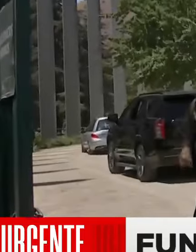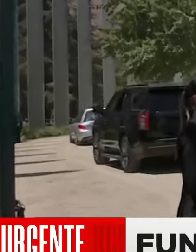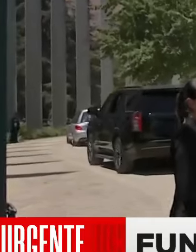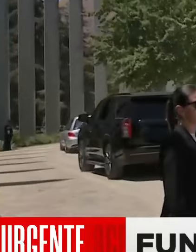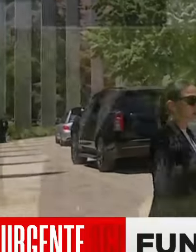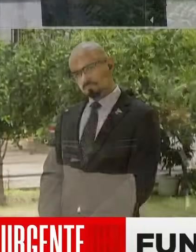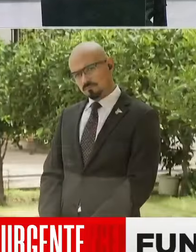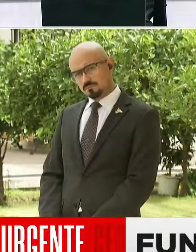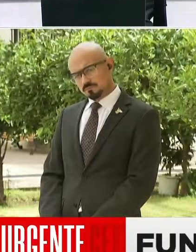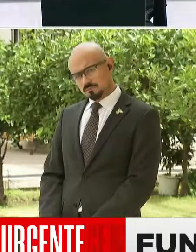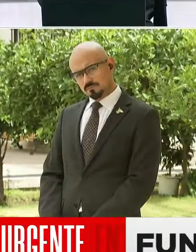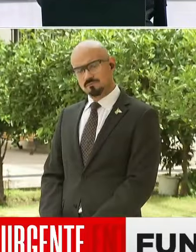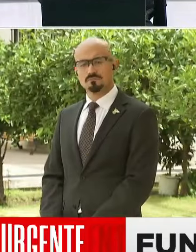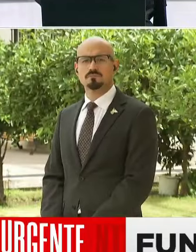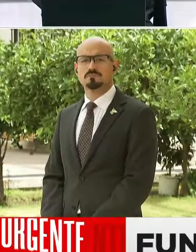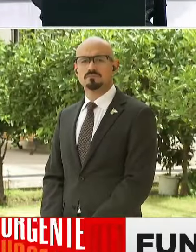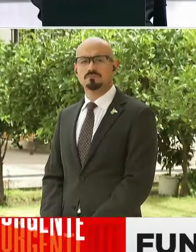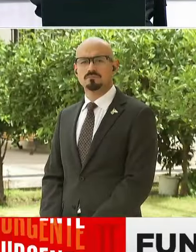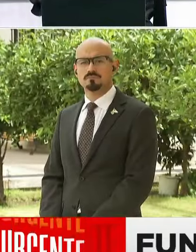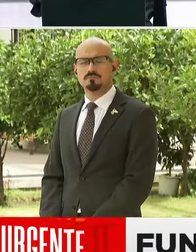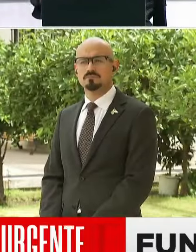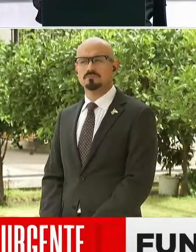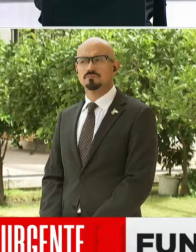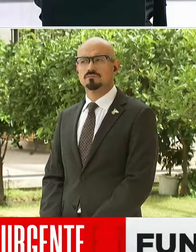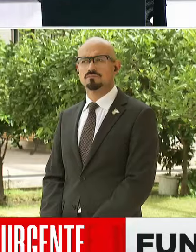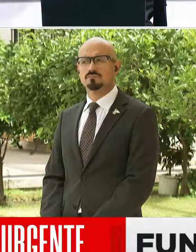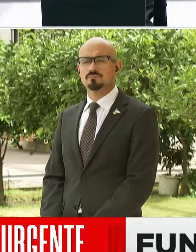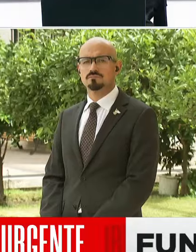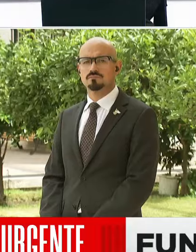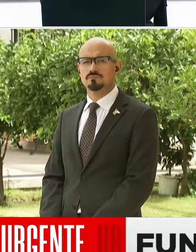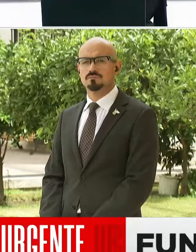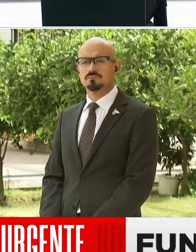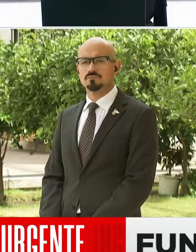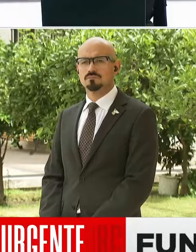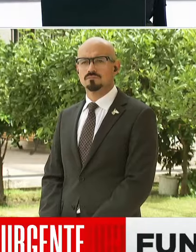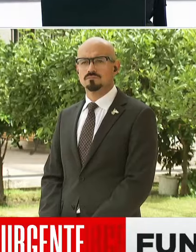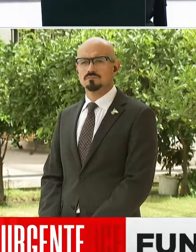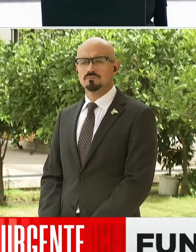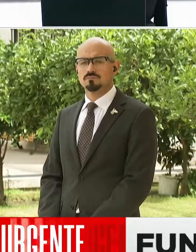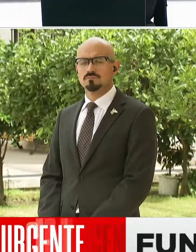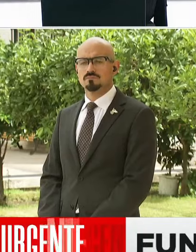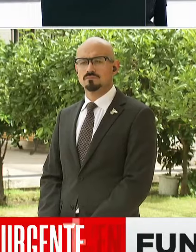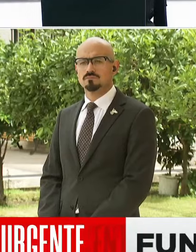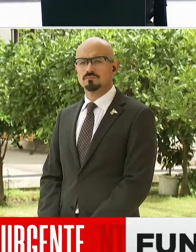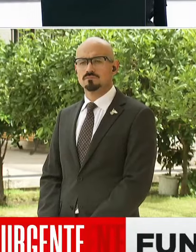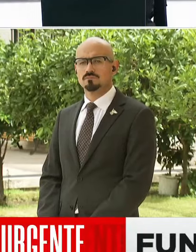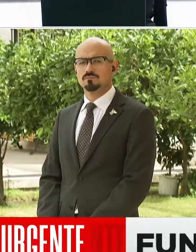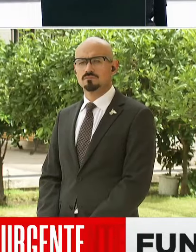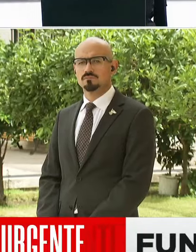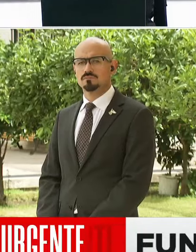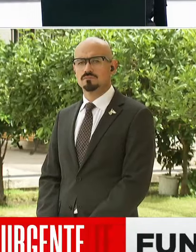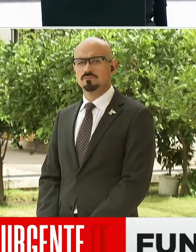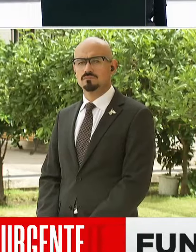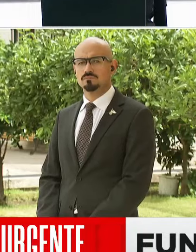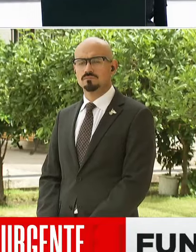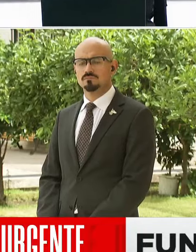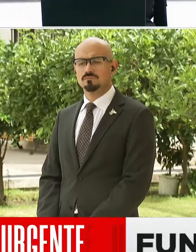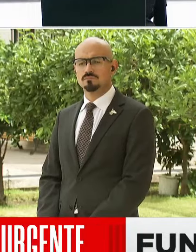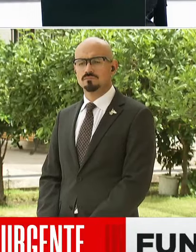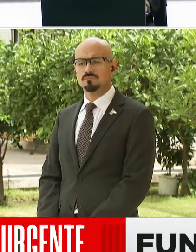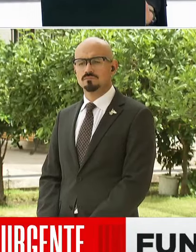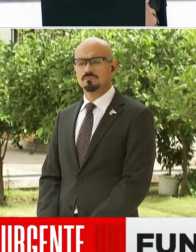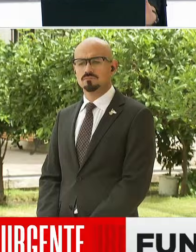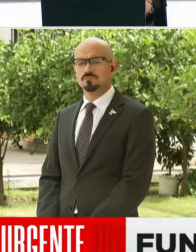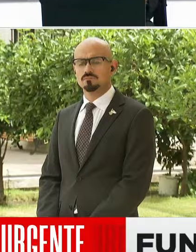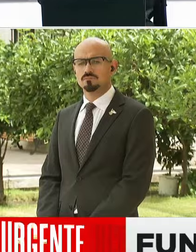expresidente Sebastián Piñera continúa con el legado de los funerales de estado que hemos visto Durante los últimos 34 años en nuestro